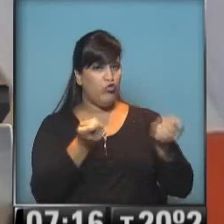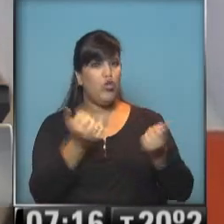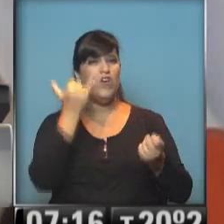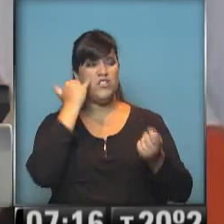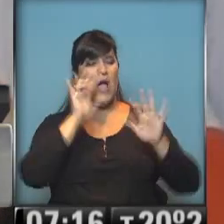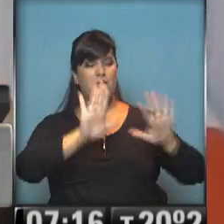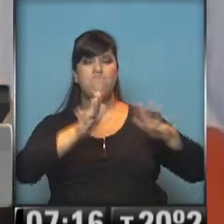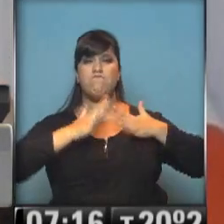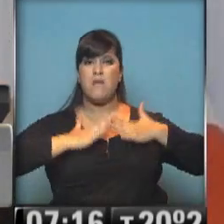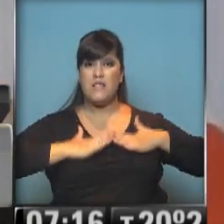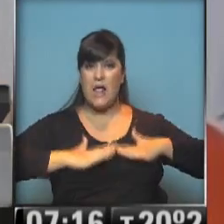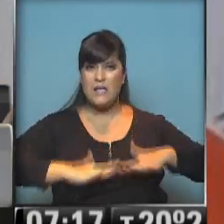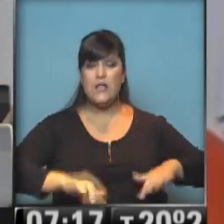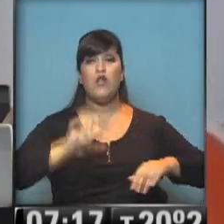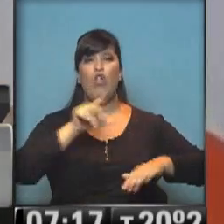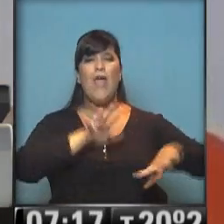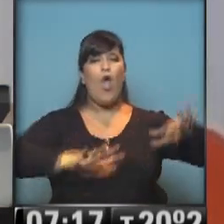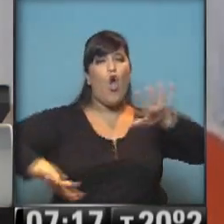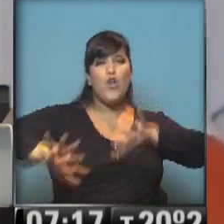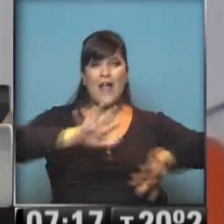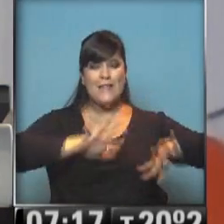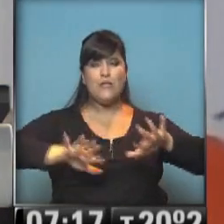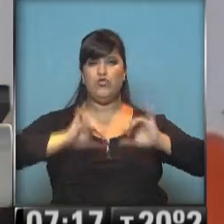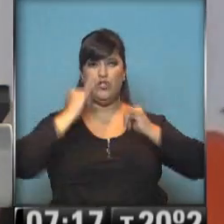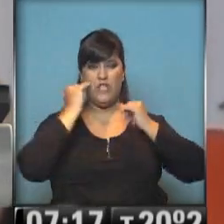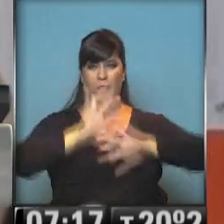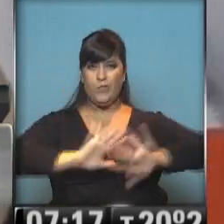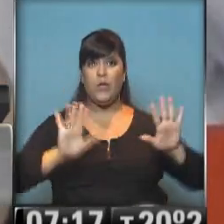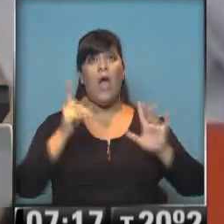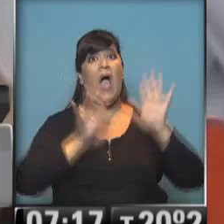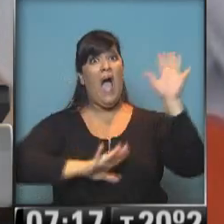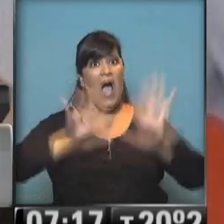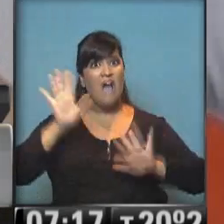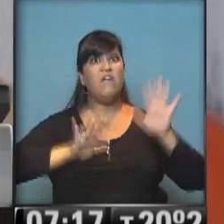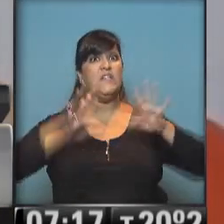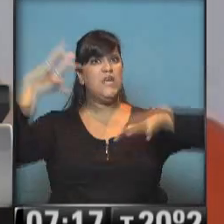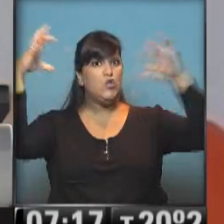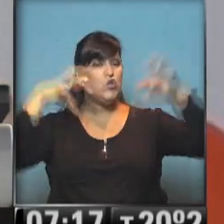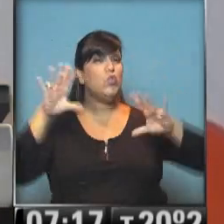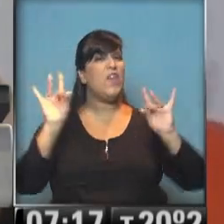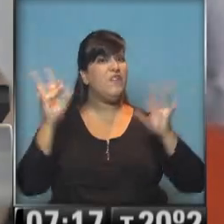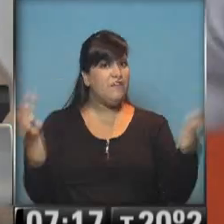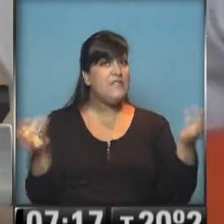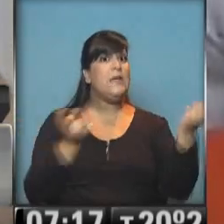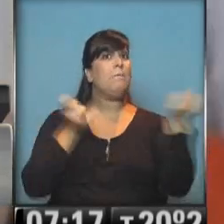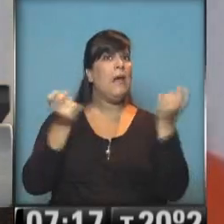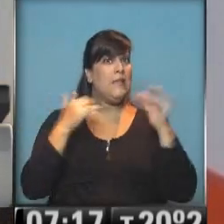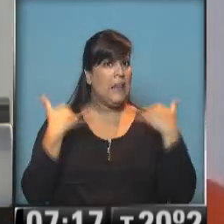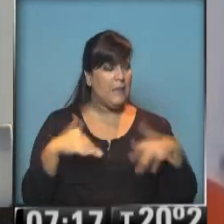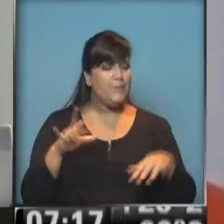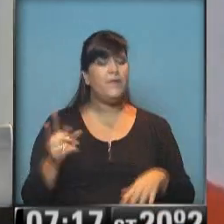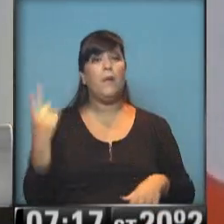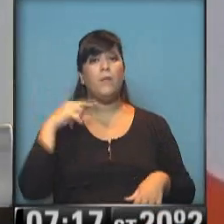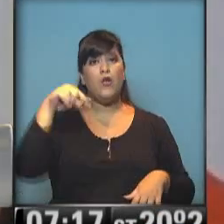armonizar todo lo que es la parte organizativa, a pesar de que la naturaleza a veces es muy difícil. Y bueno, y ahora estamos viendo todo lo que